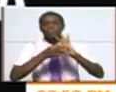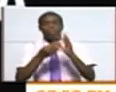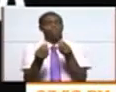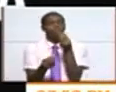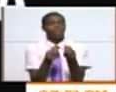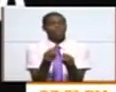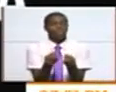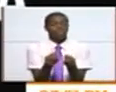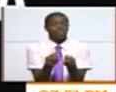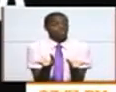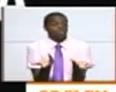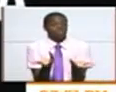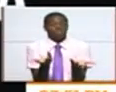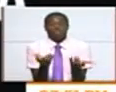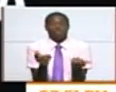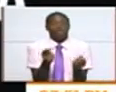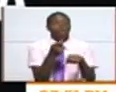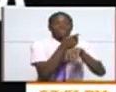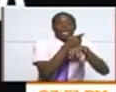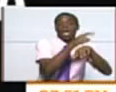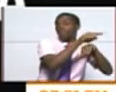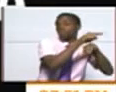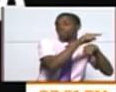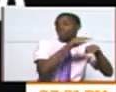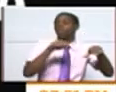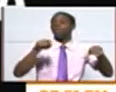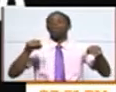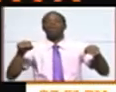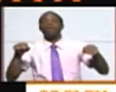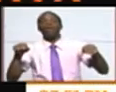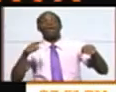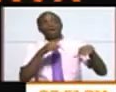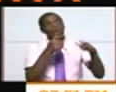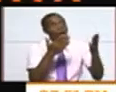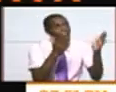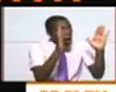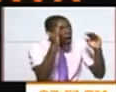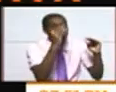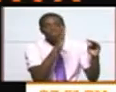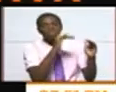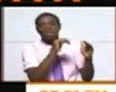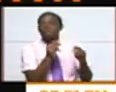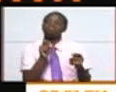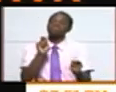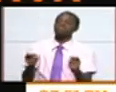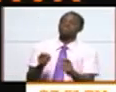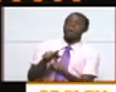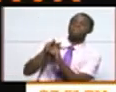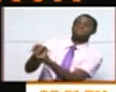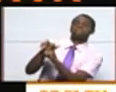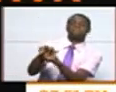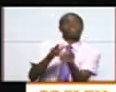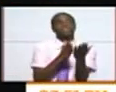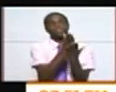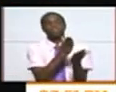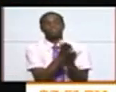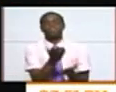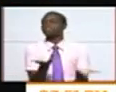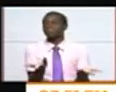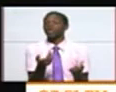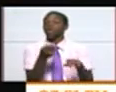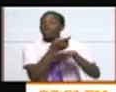el gobierno no quiere oír, quiere reprimir? Lo que está sucediendo acá en Venezuela es que el gobierno